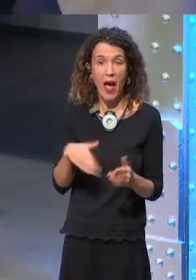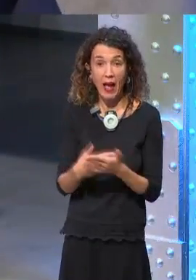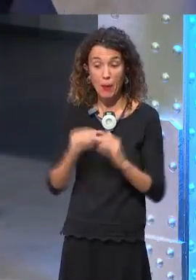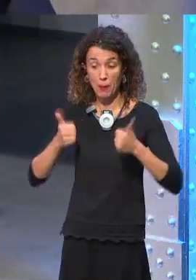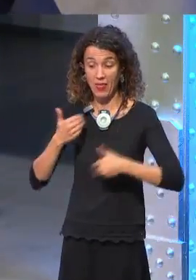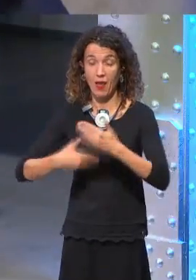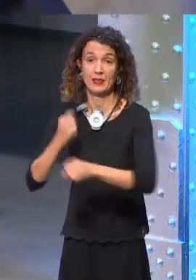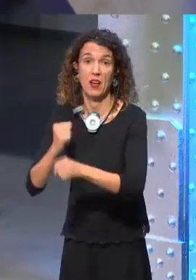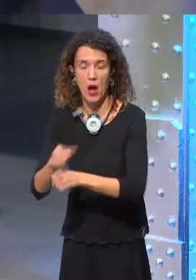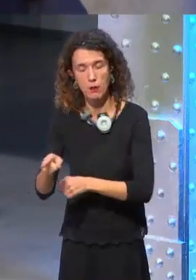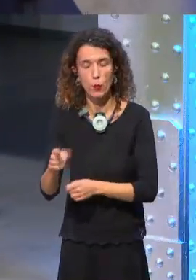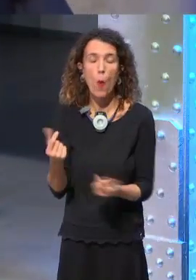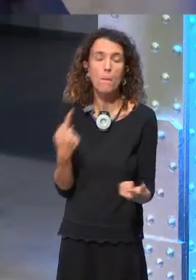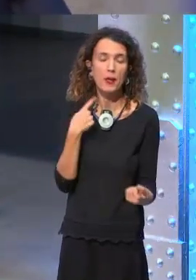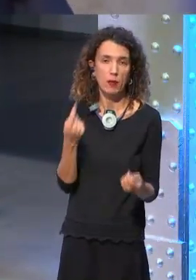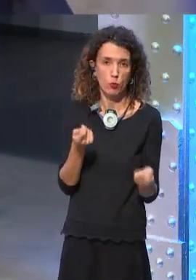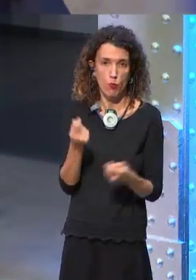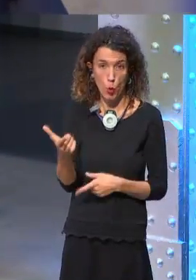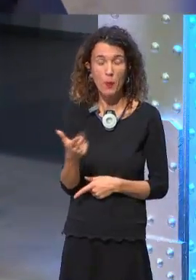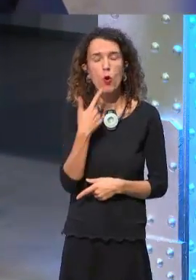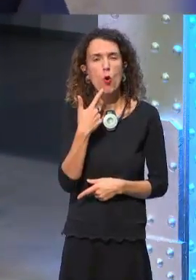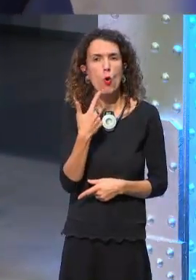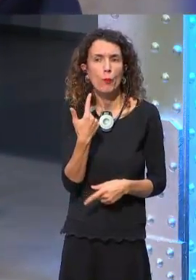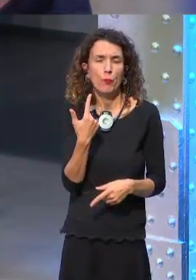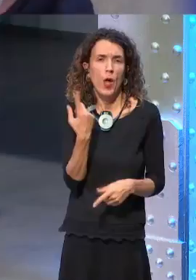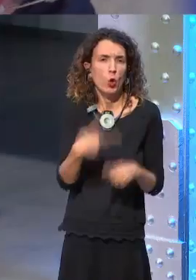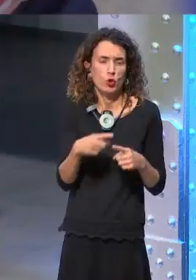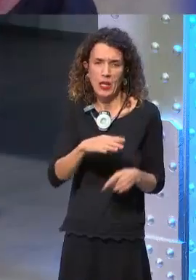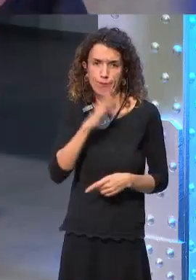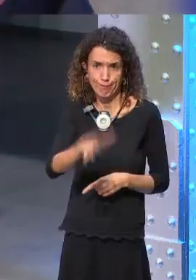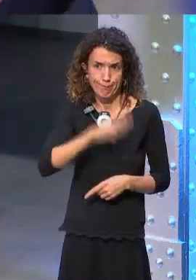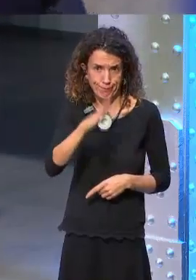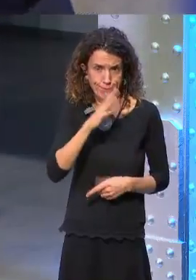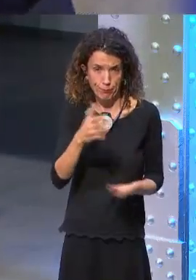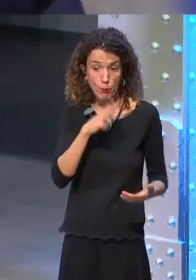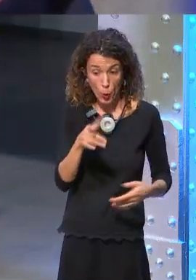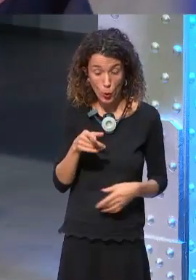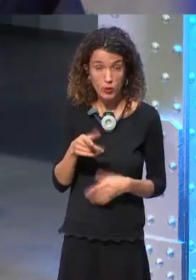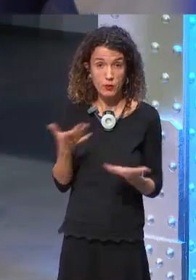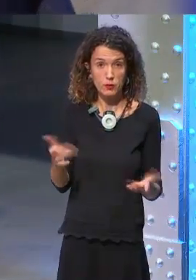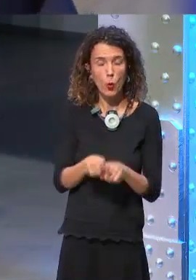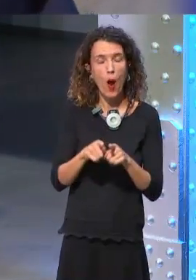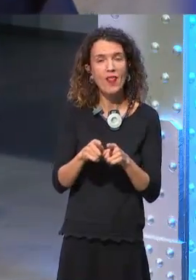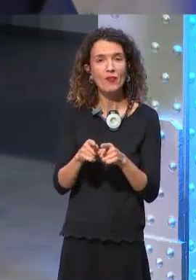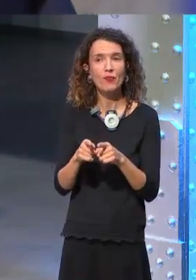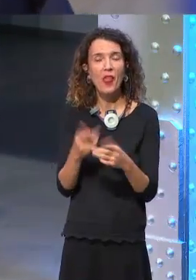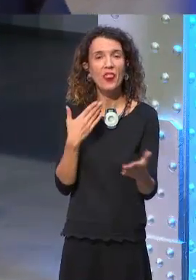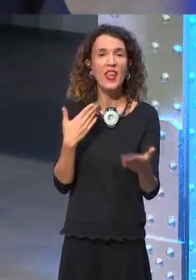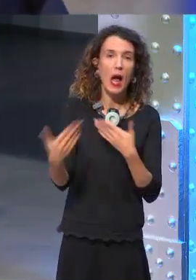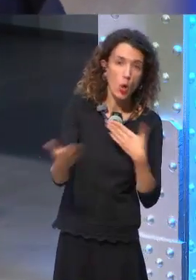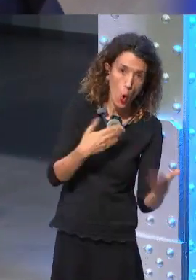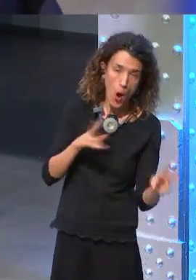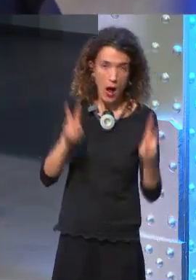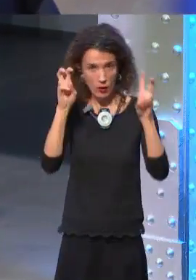vista, pero precisamente aquí es donde está una de las cosas más increíbles como arquitecto, porque ahí se está dialogando, más o